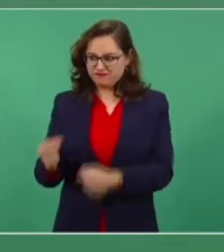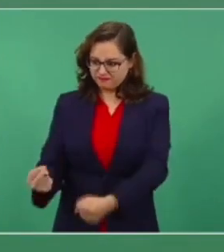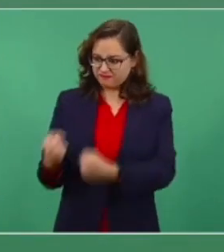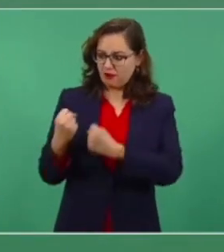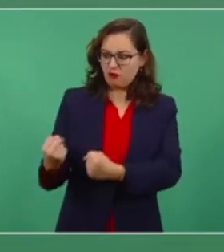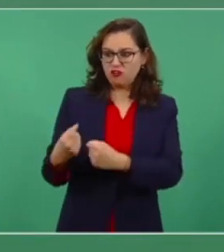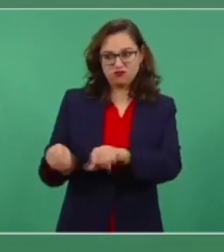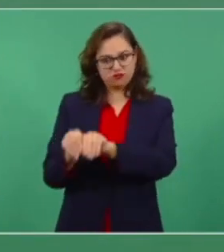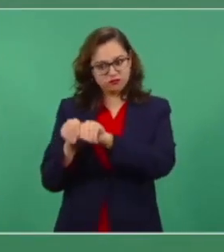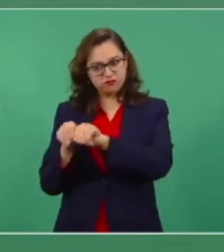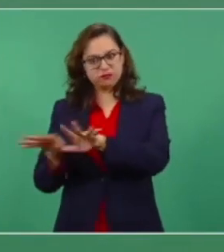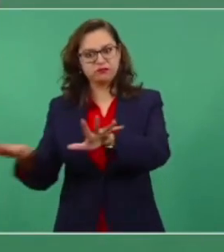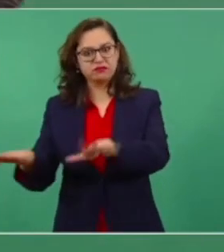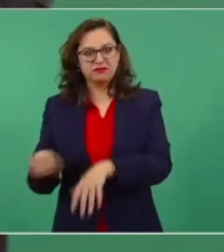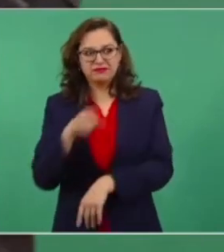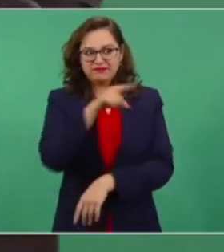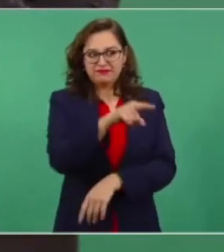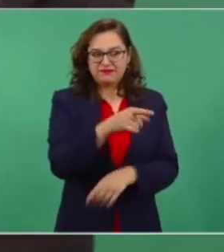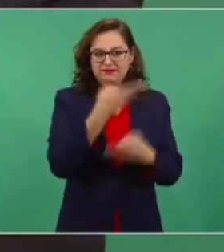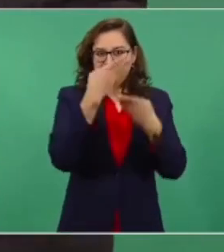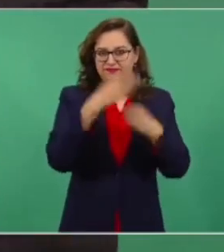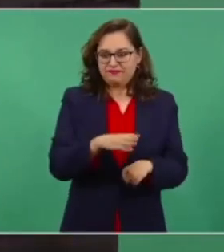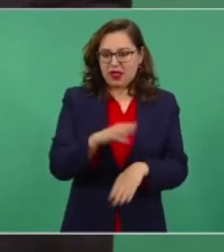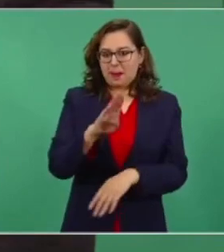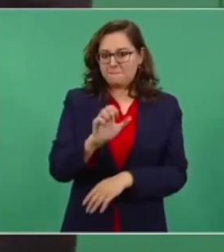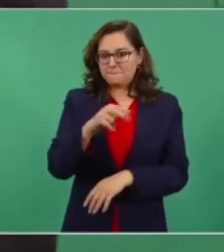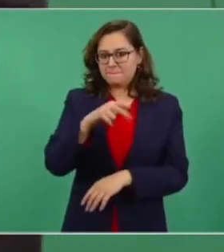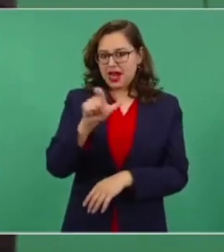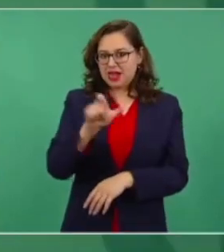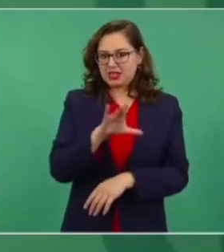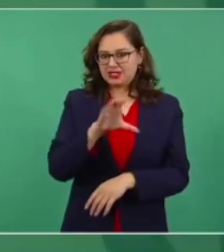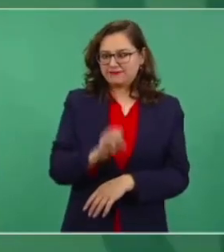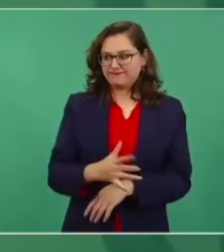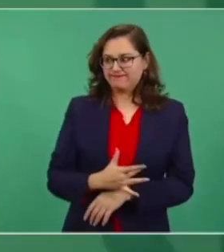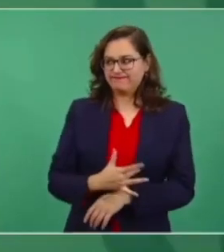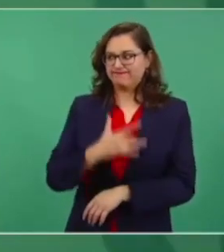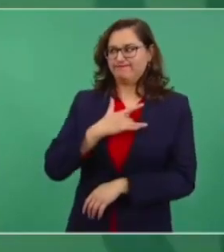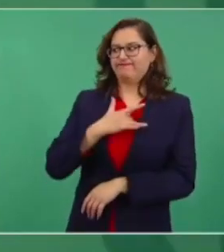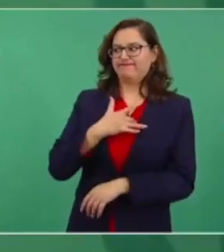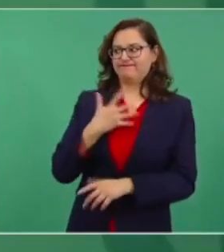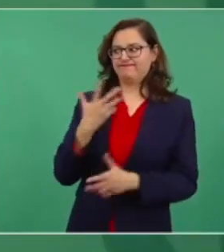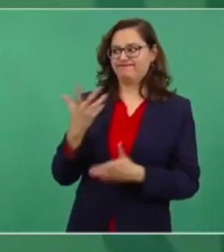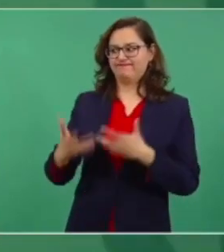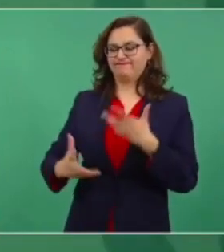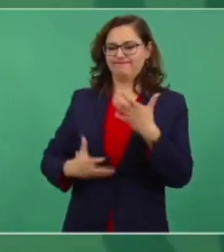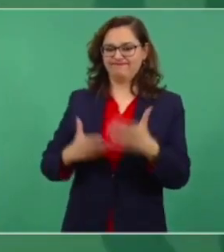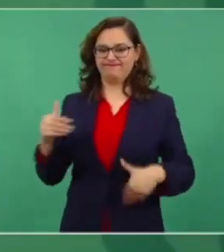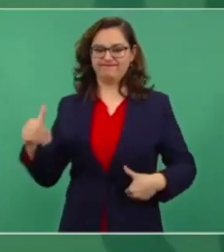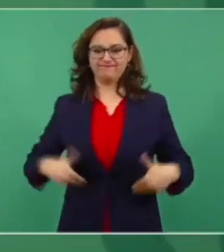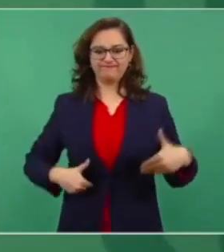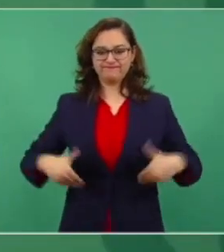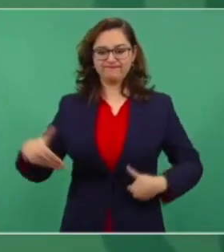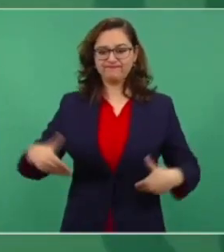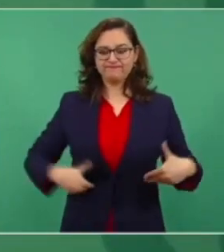No, si ellos se formaron en la idea de la privatización.